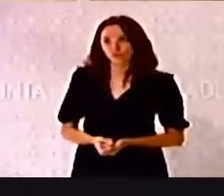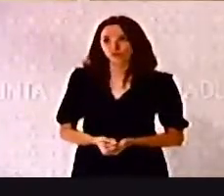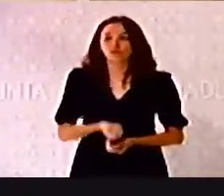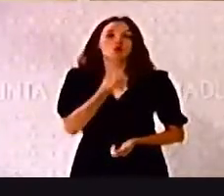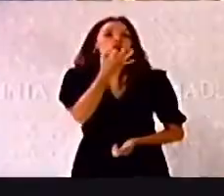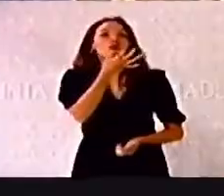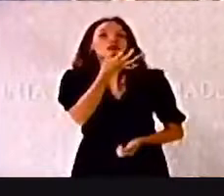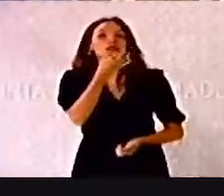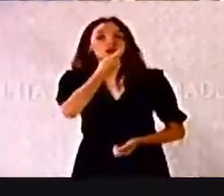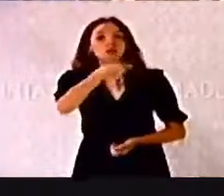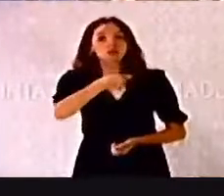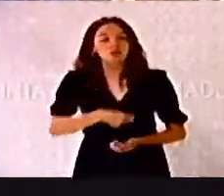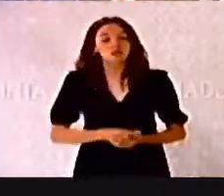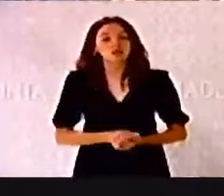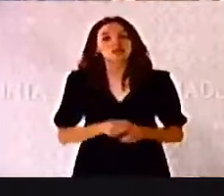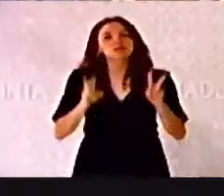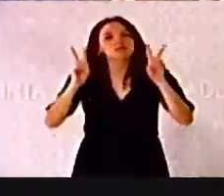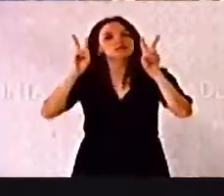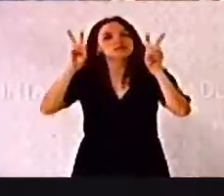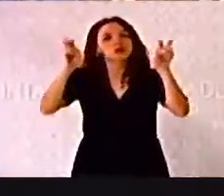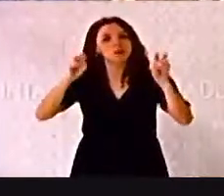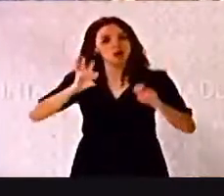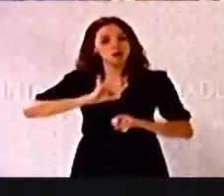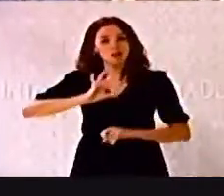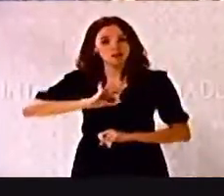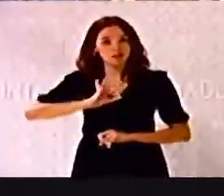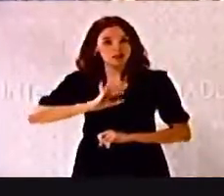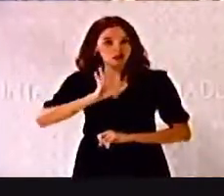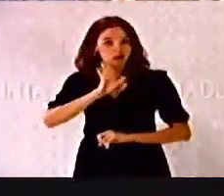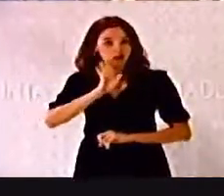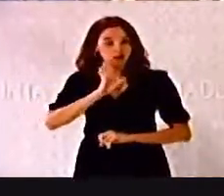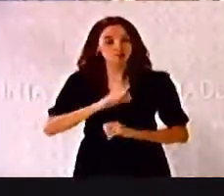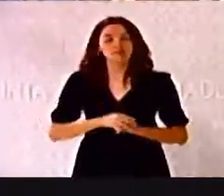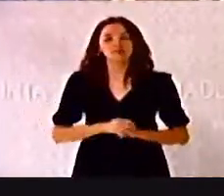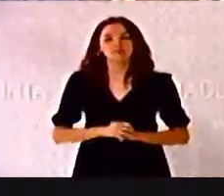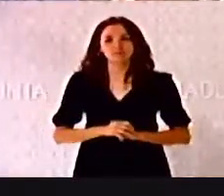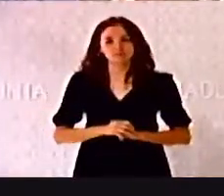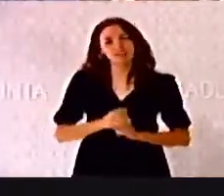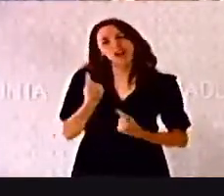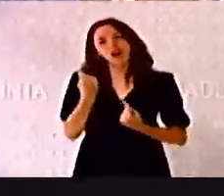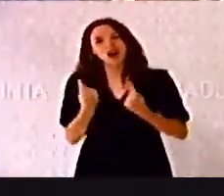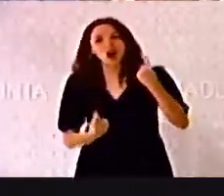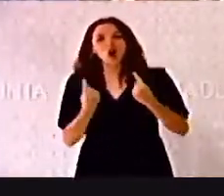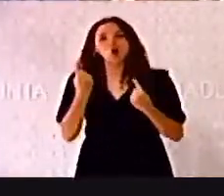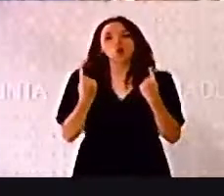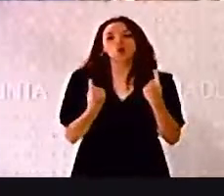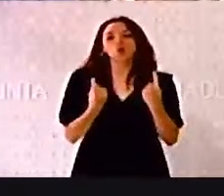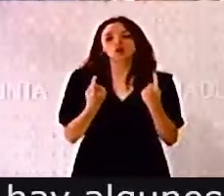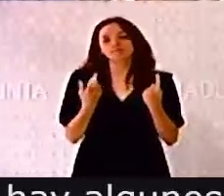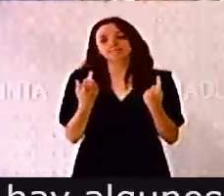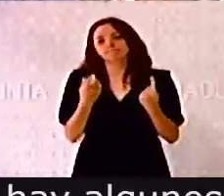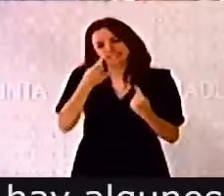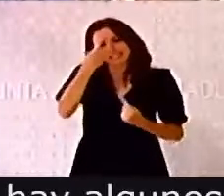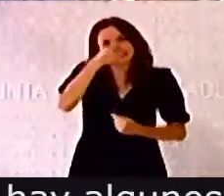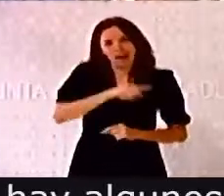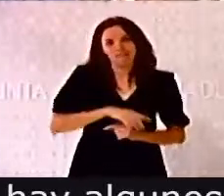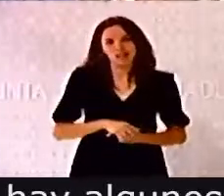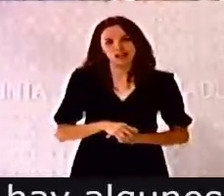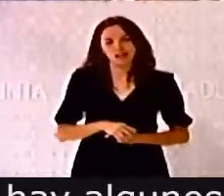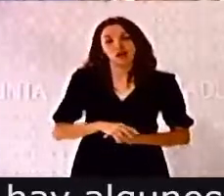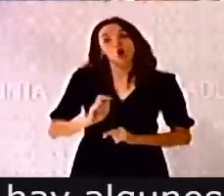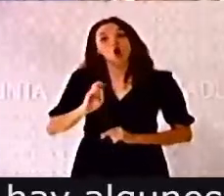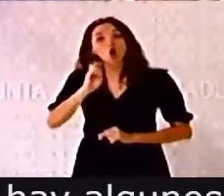Buenas tardes, presidente. Sobre los galardones, hay algunos que, de alguna manera, se esperaban, hay otros que son